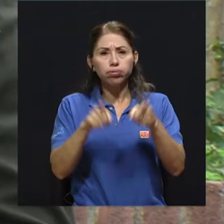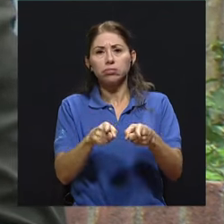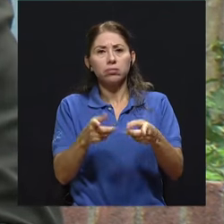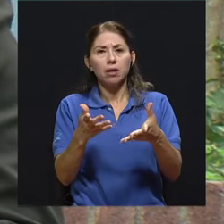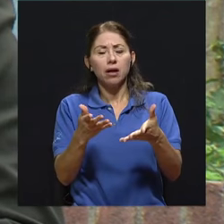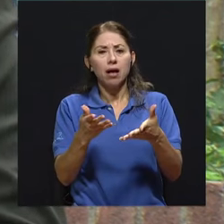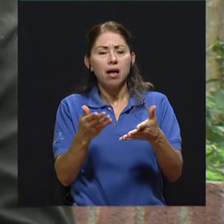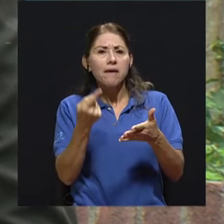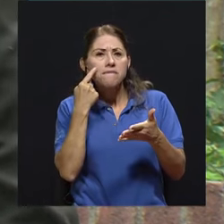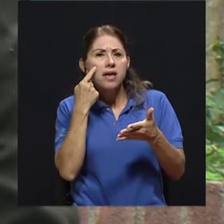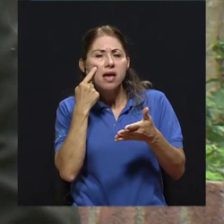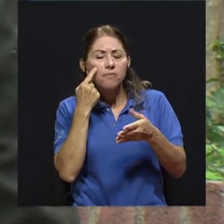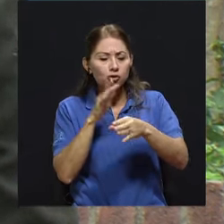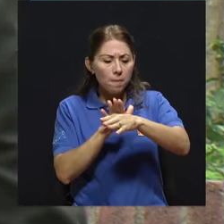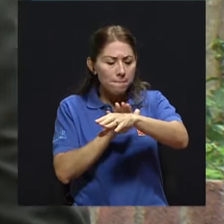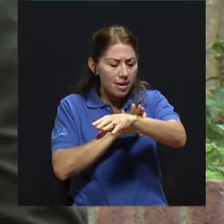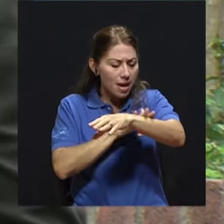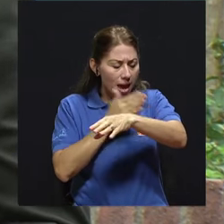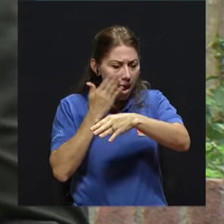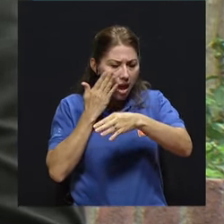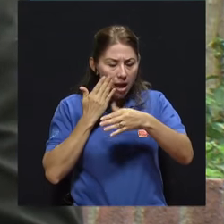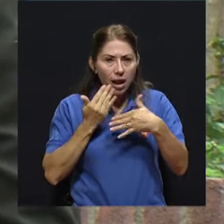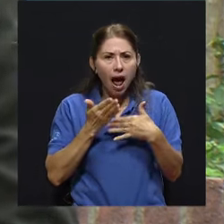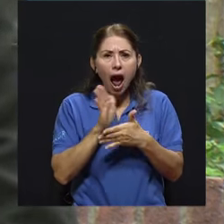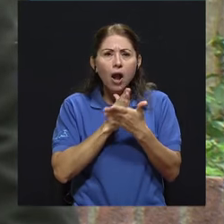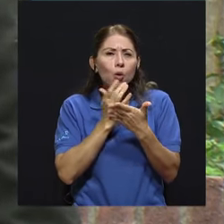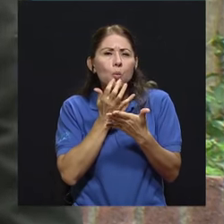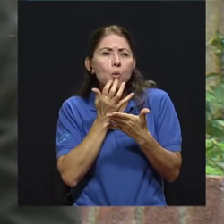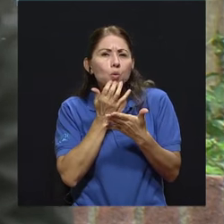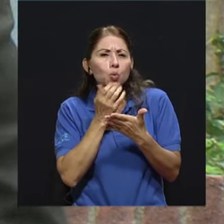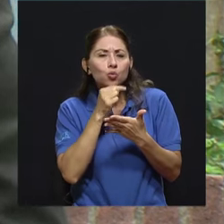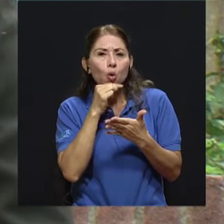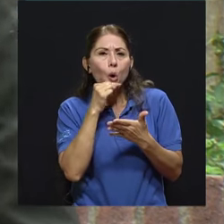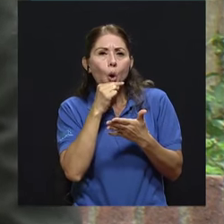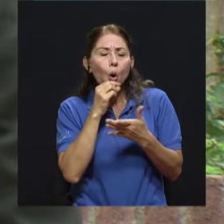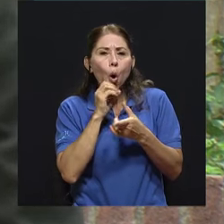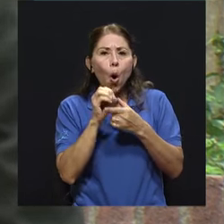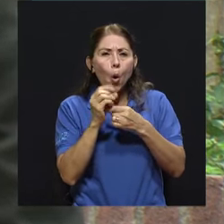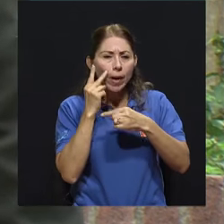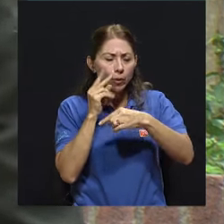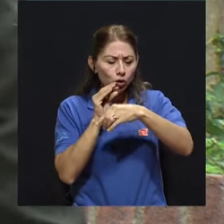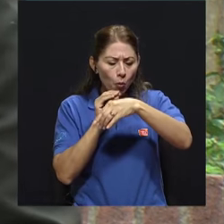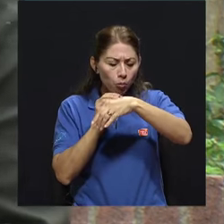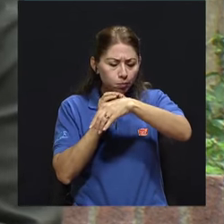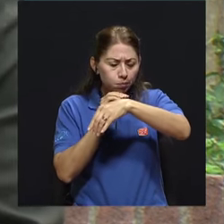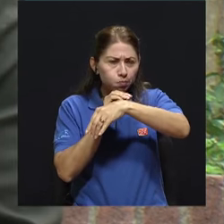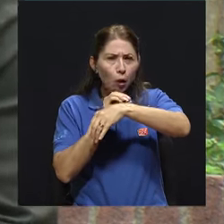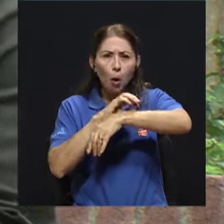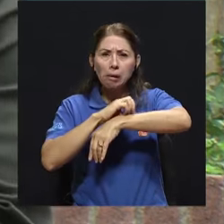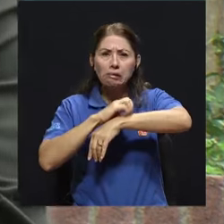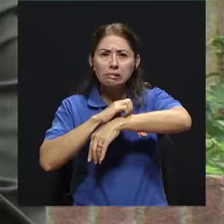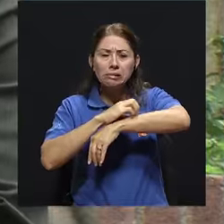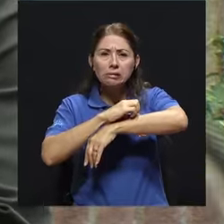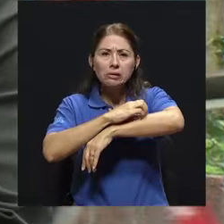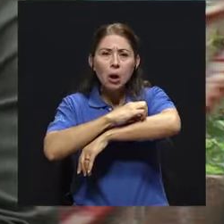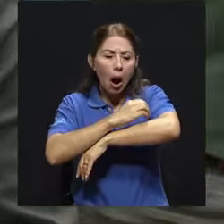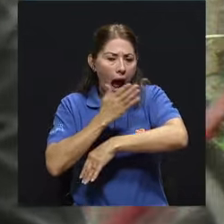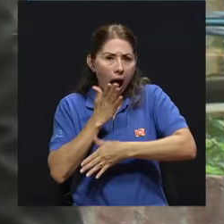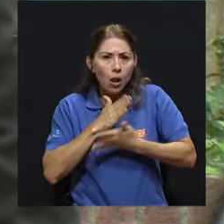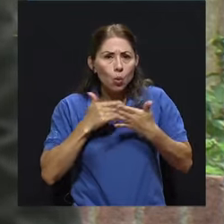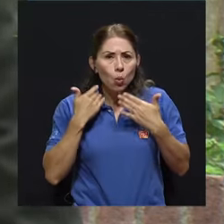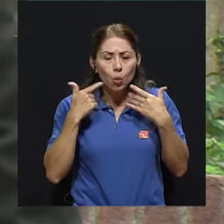Algún enrojecimiento en nuestra piel, algún tipo de picazón o prurito en nuestra piel, o incluso se nos puede llegar